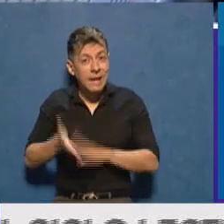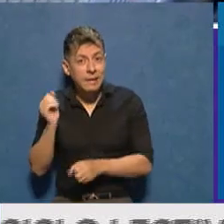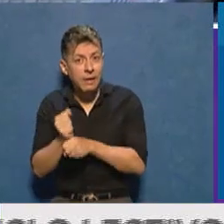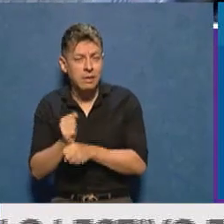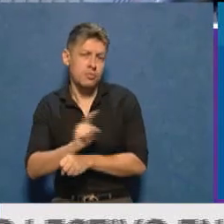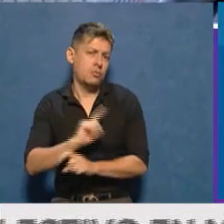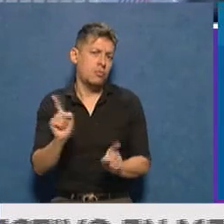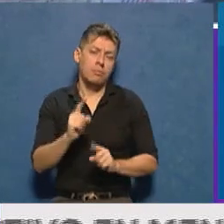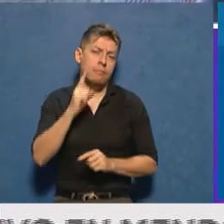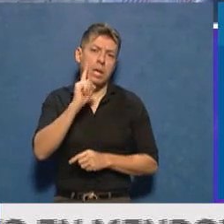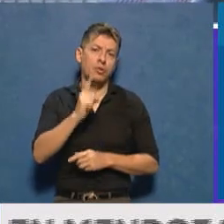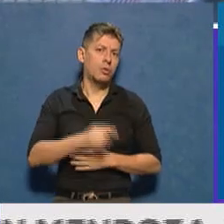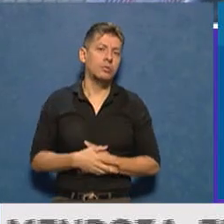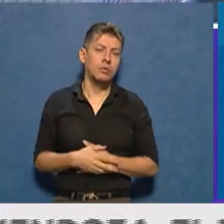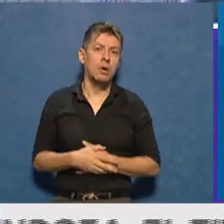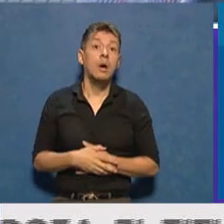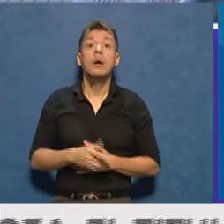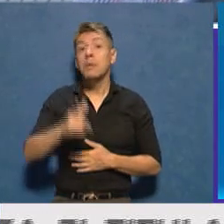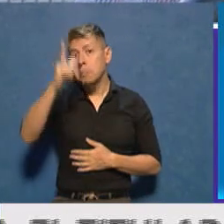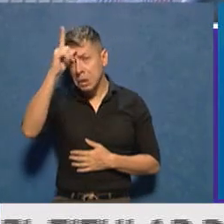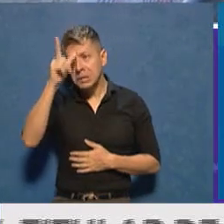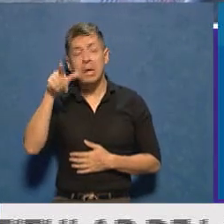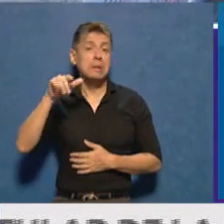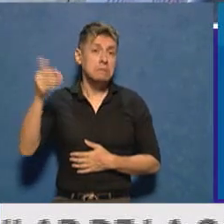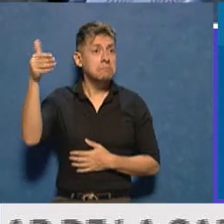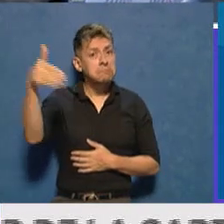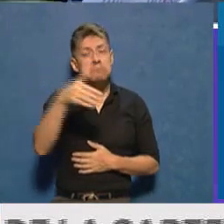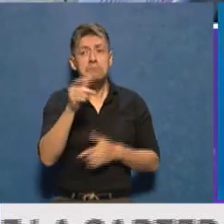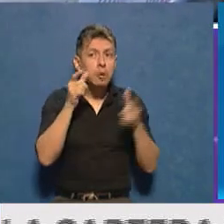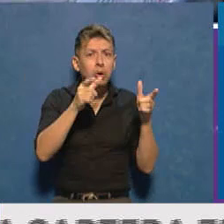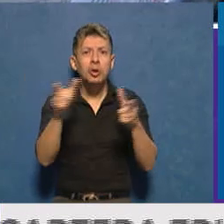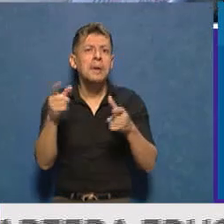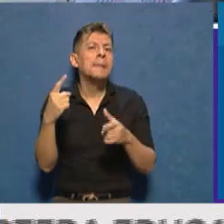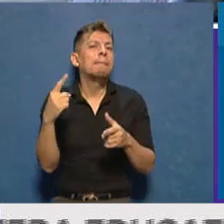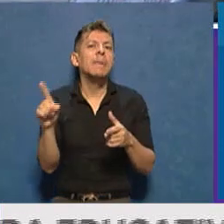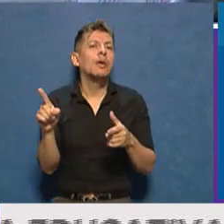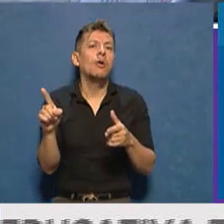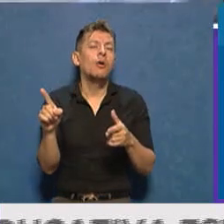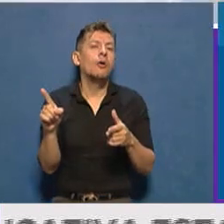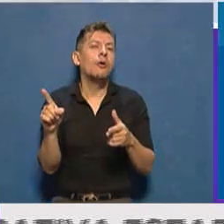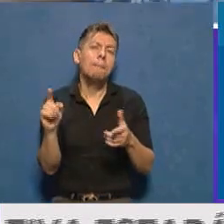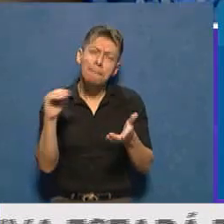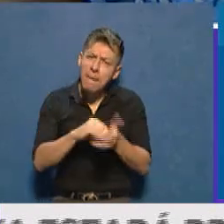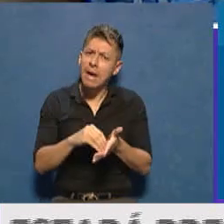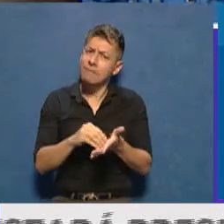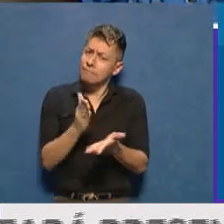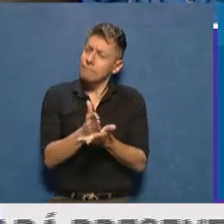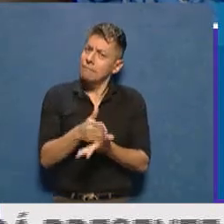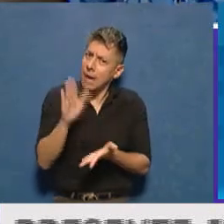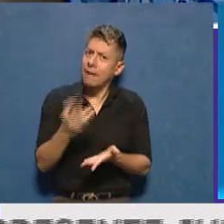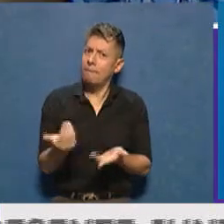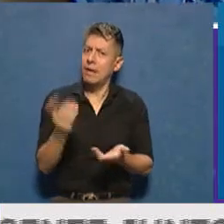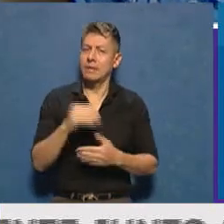porque la policía hace su papel, pero también debería ser más severo. ¿Qué pensás como